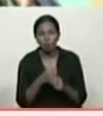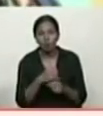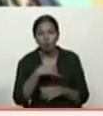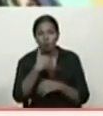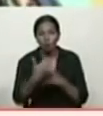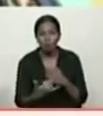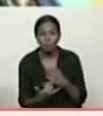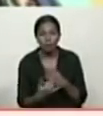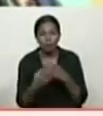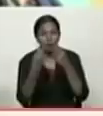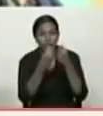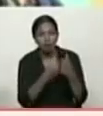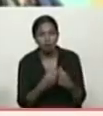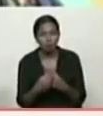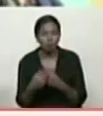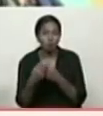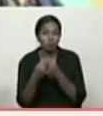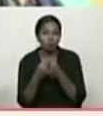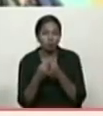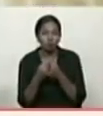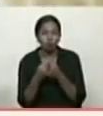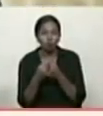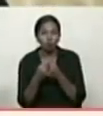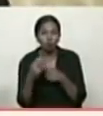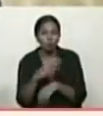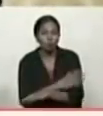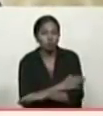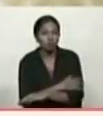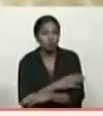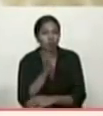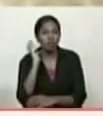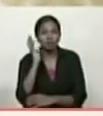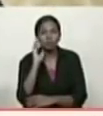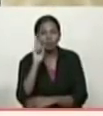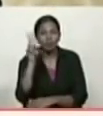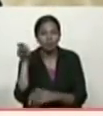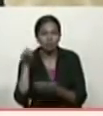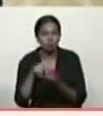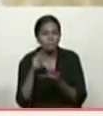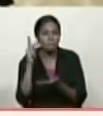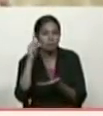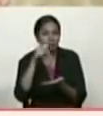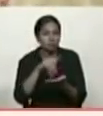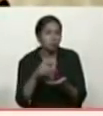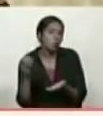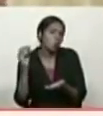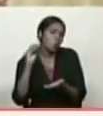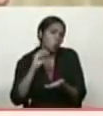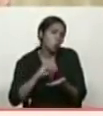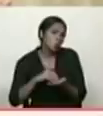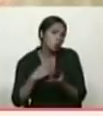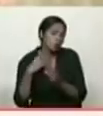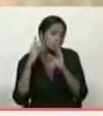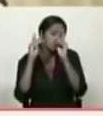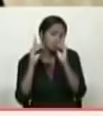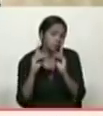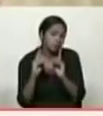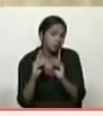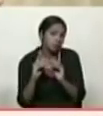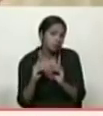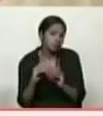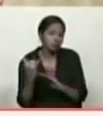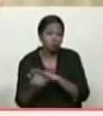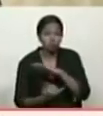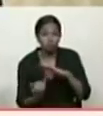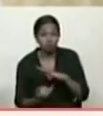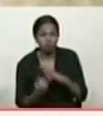económicos, para que la oposición venezolana y la Asamblea Nacional también participen y se reactiven, tomando las decisiones institucionales que